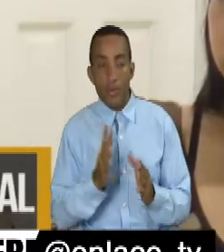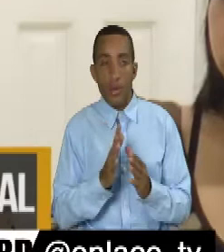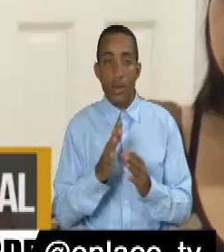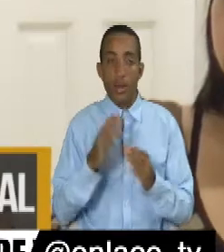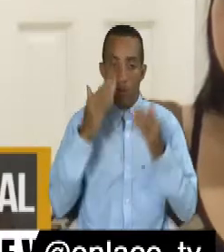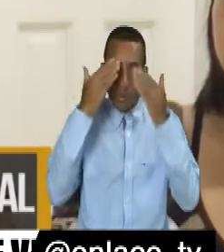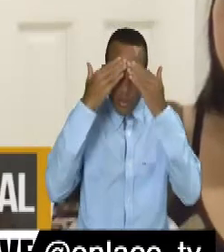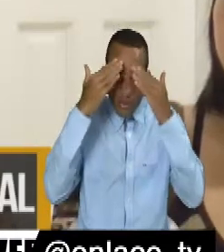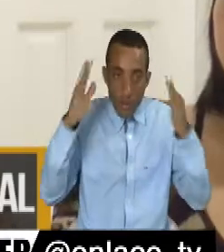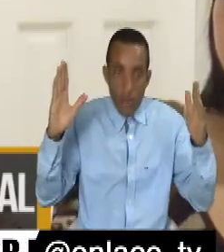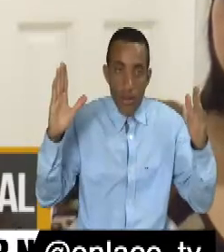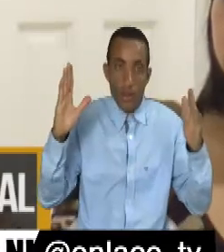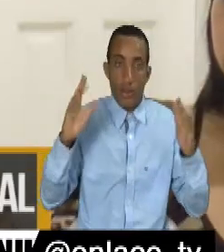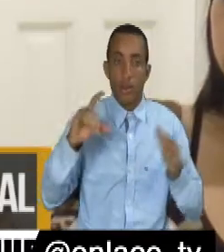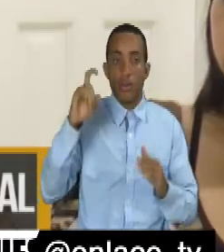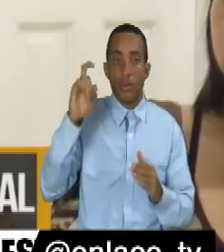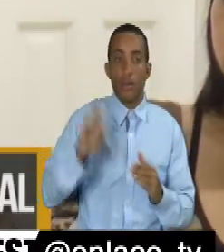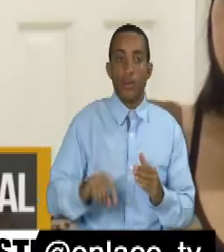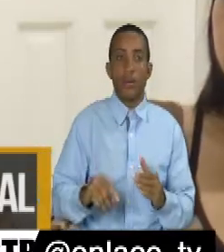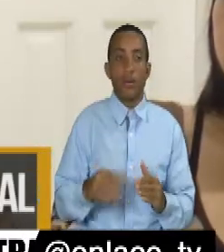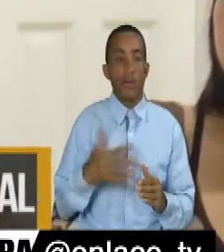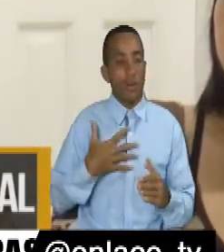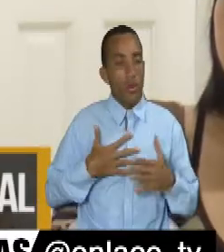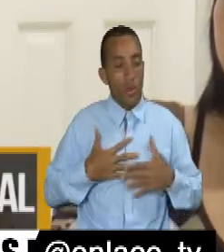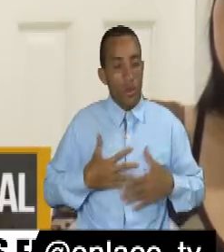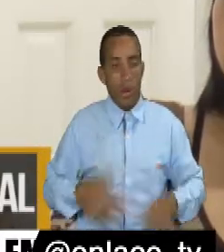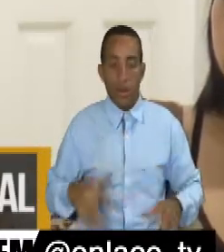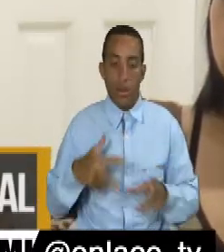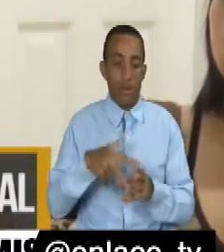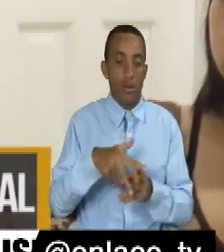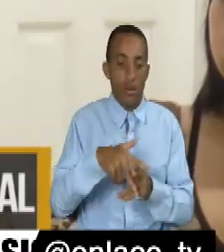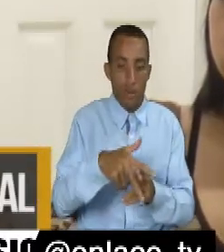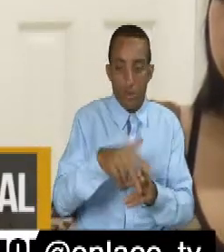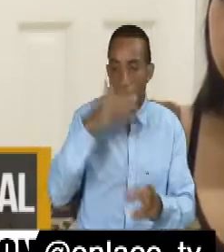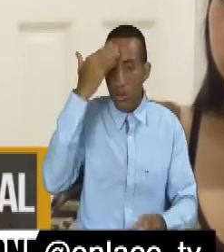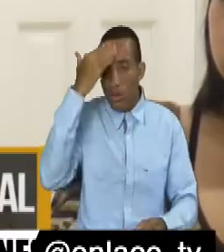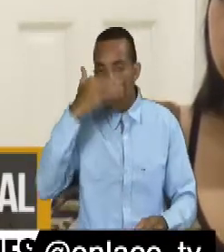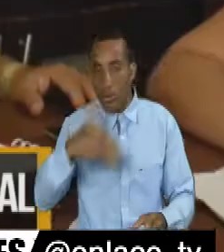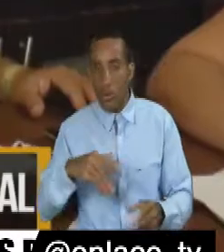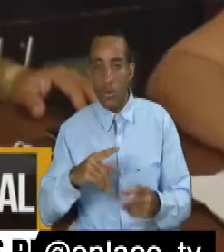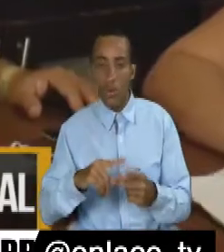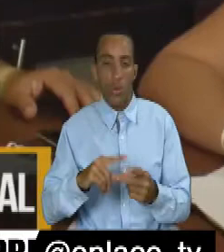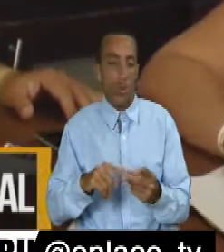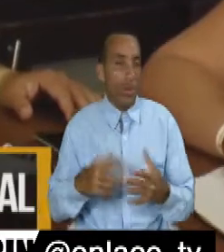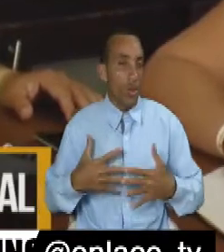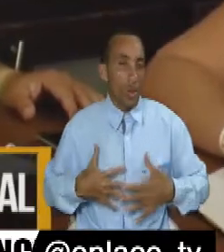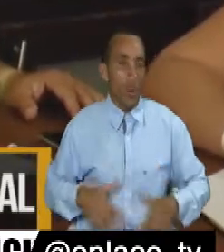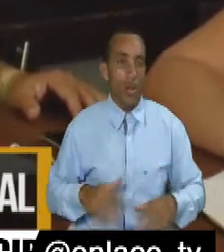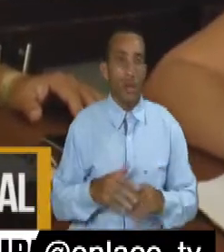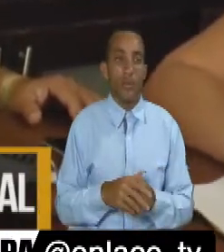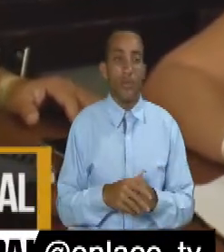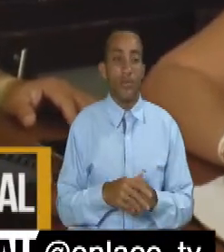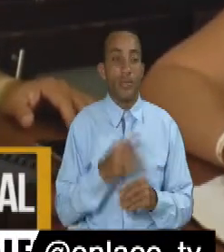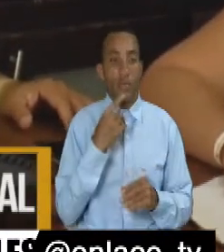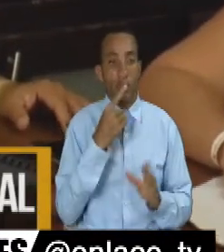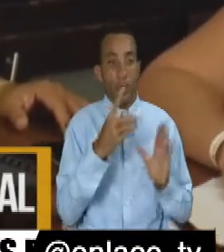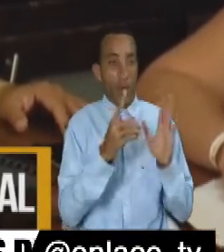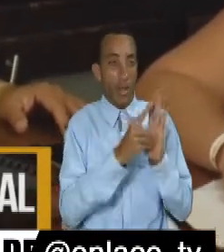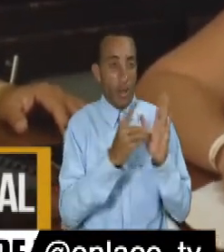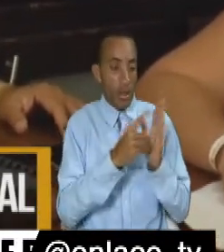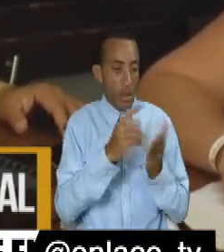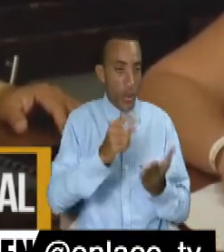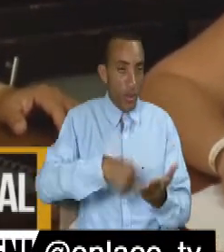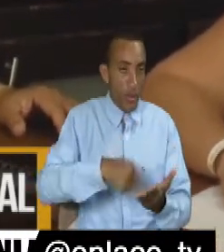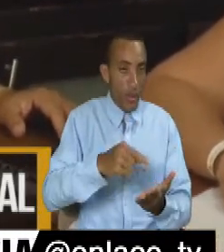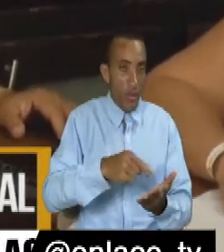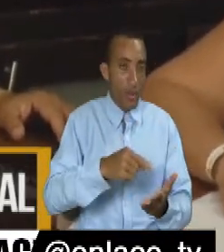pues se tiene que cualquier medio de transporte pueda utilizarse para que las personas se puedan desplazar. Por lo pronto, aunque el decreto aún no ha sido firmado por la